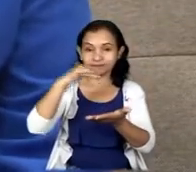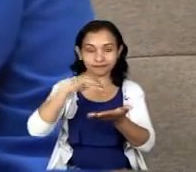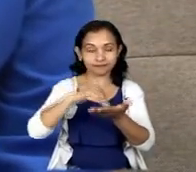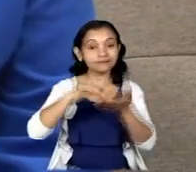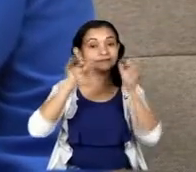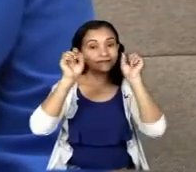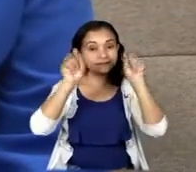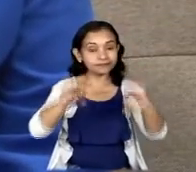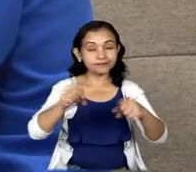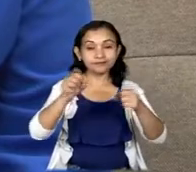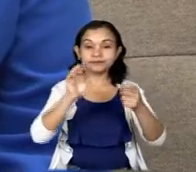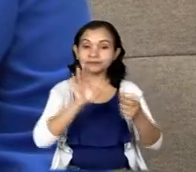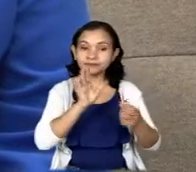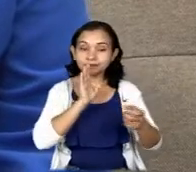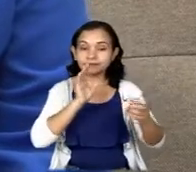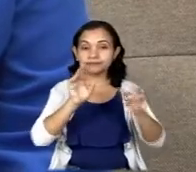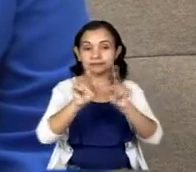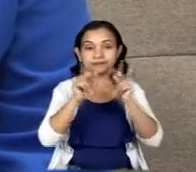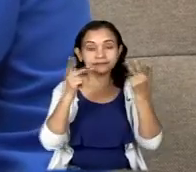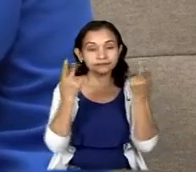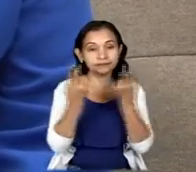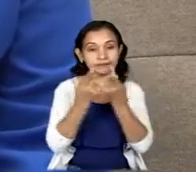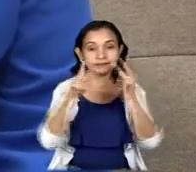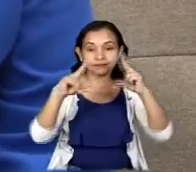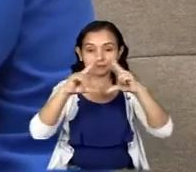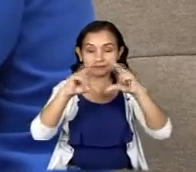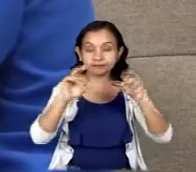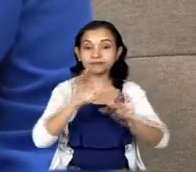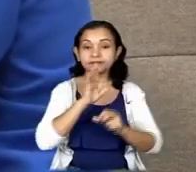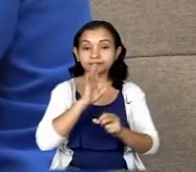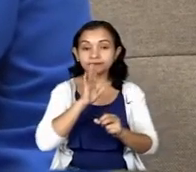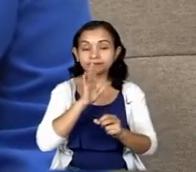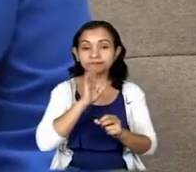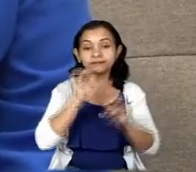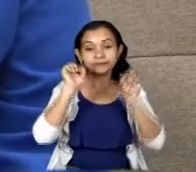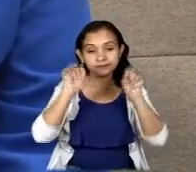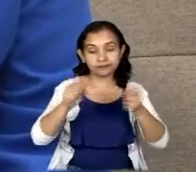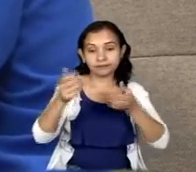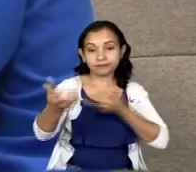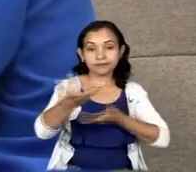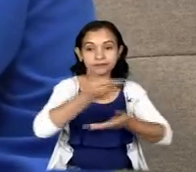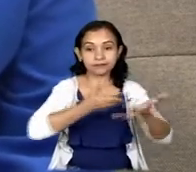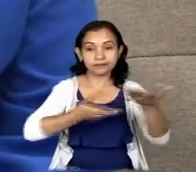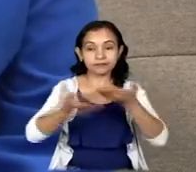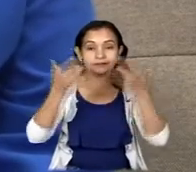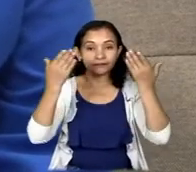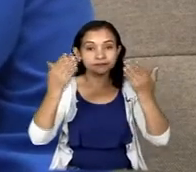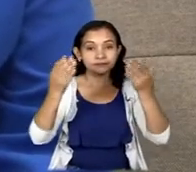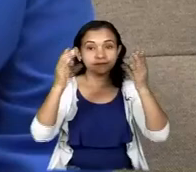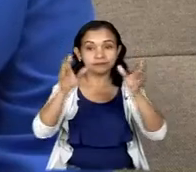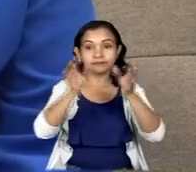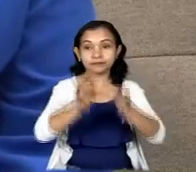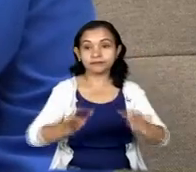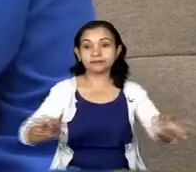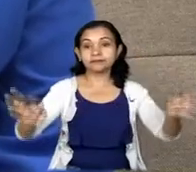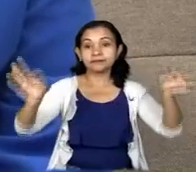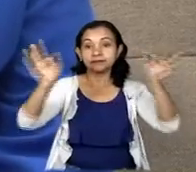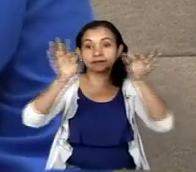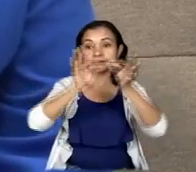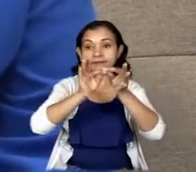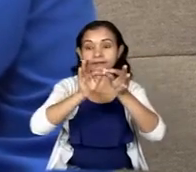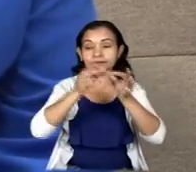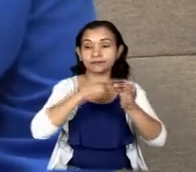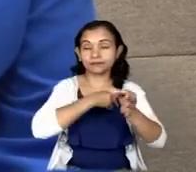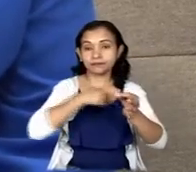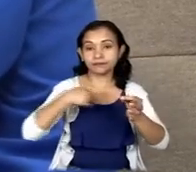poder conversar con el pueblo de Nicaragua y poder compartir los logros que